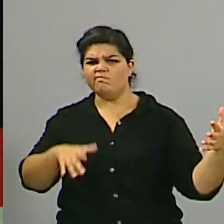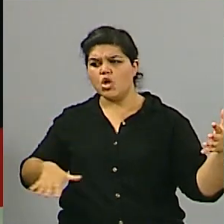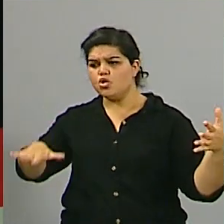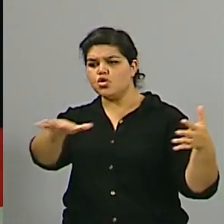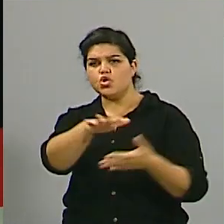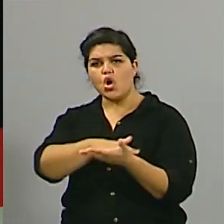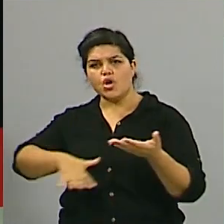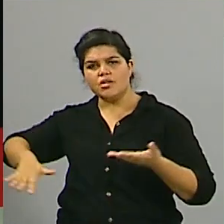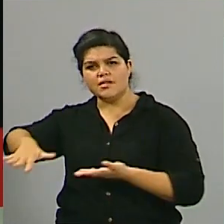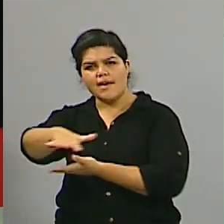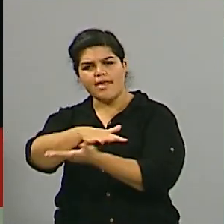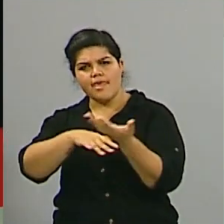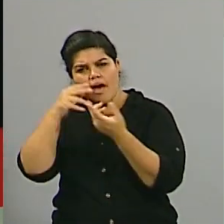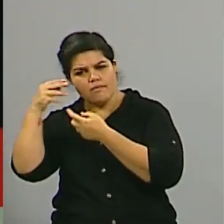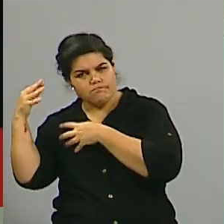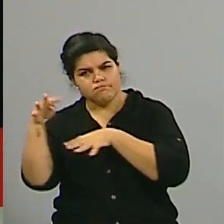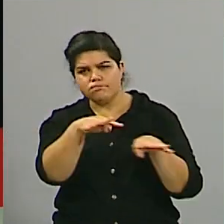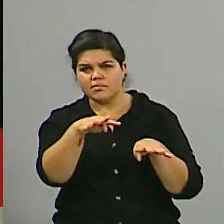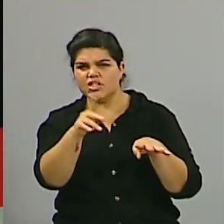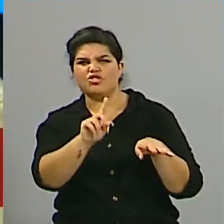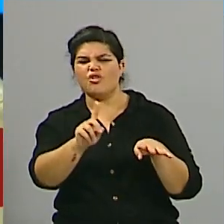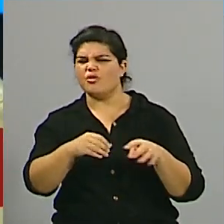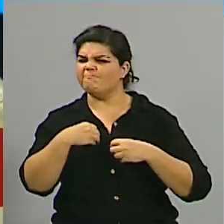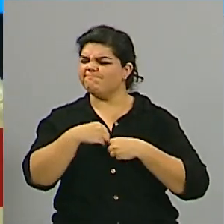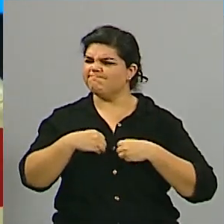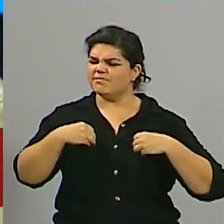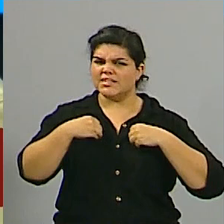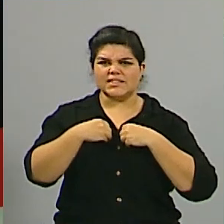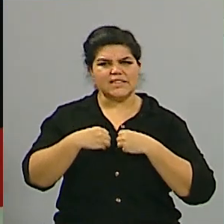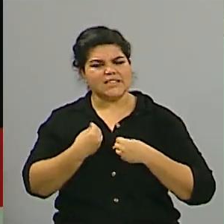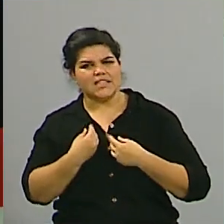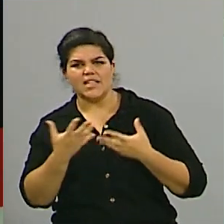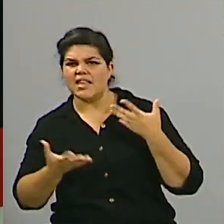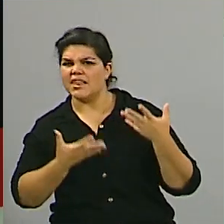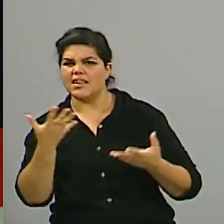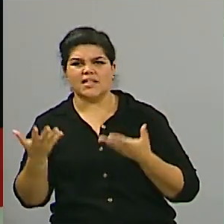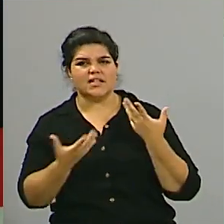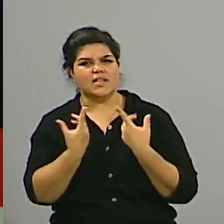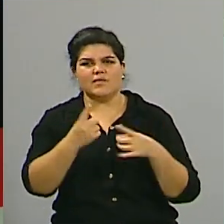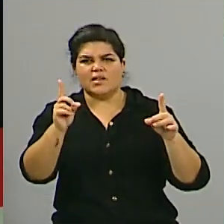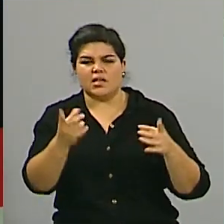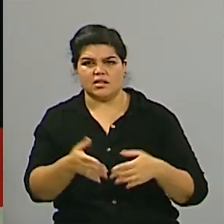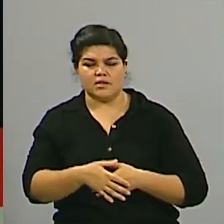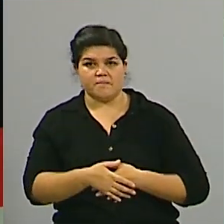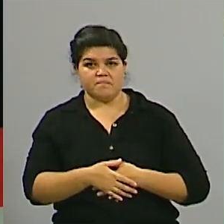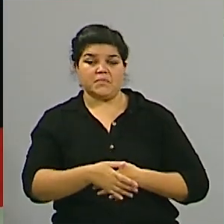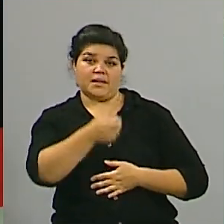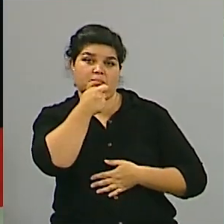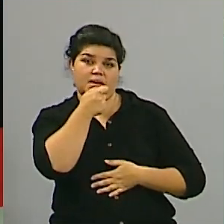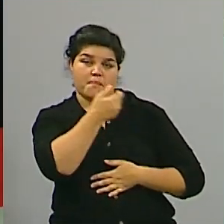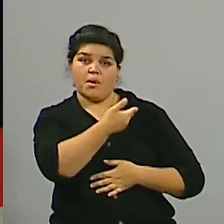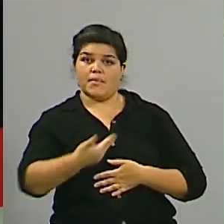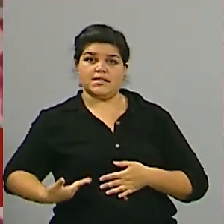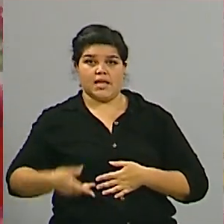digo maliciosamente, lo digo porque vos lo opinás y la gente no tiene en la cabeza que Alberto Fernández entregó 100.000 viviendas, por ejemplo, que